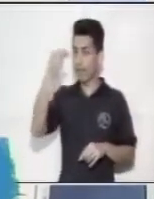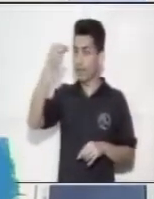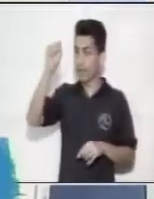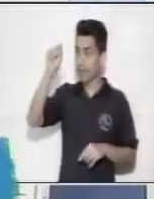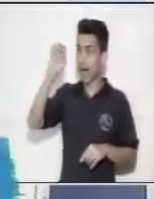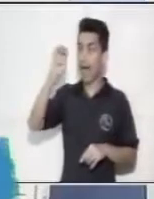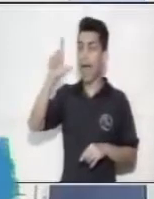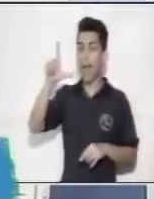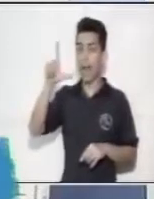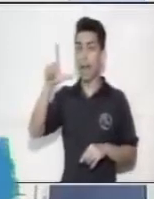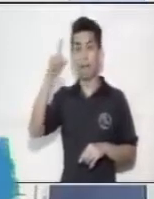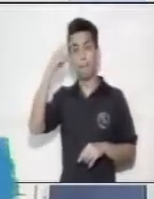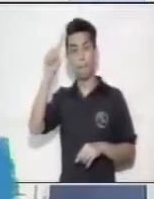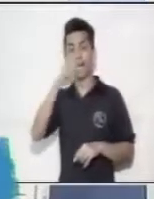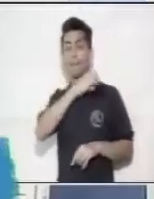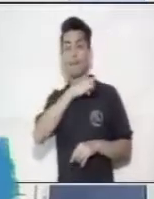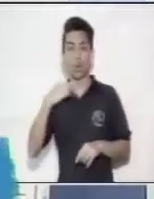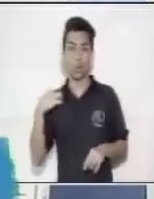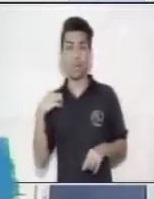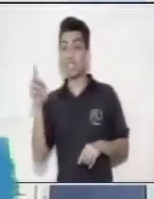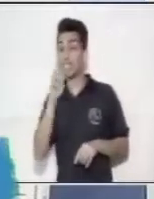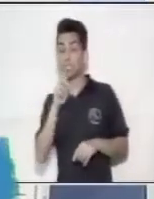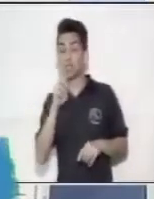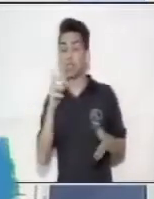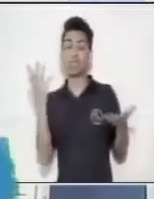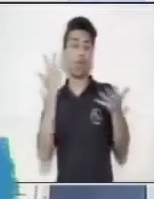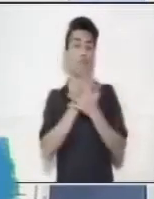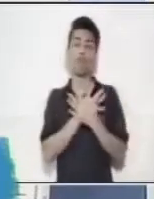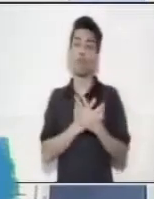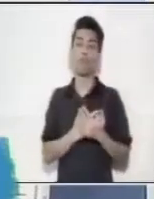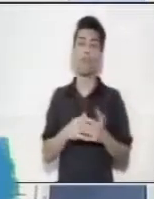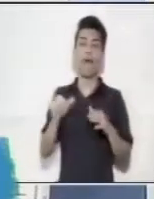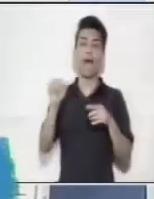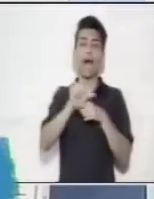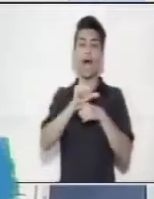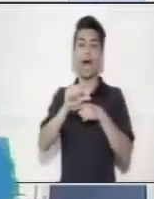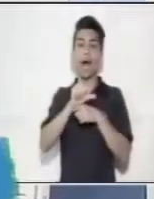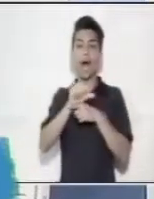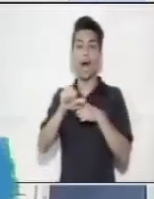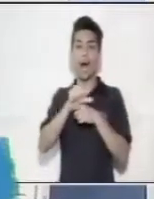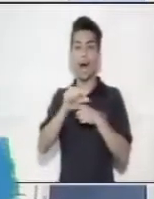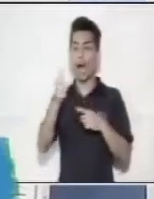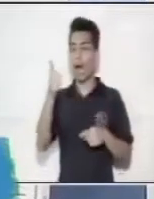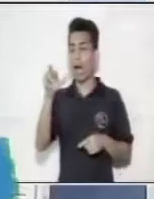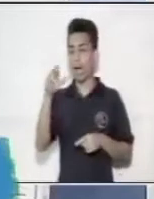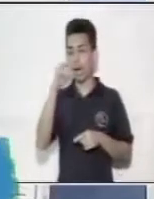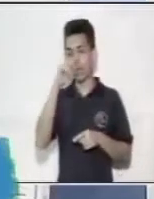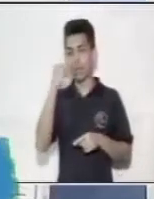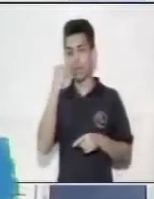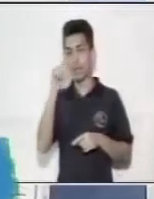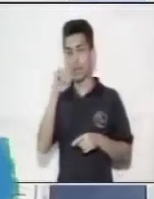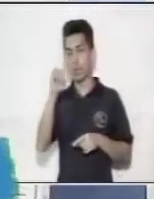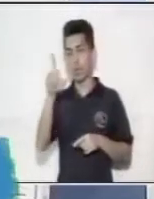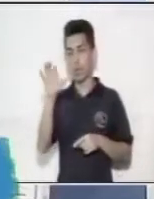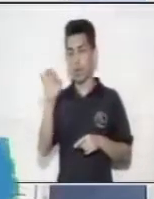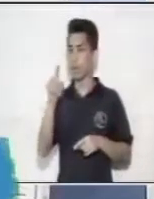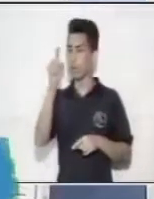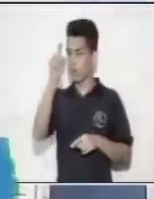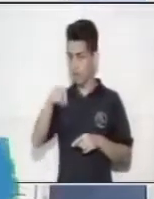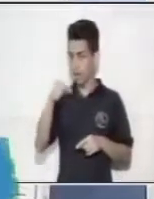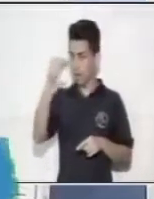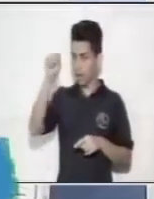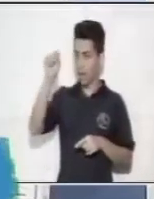a un pronombre, entonces lo confundiríamos con un artículo. Entonces, sí es necesario colocar la